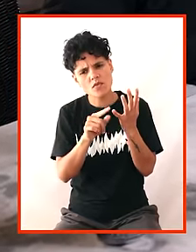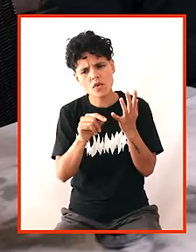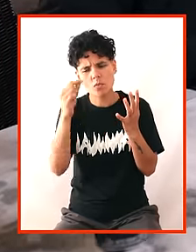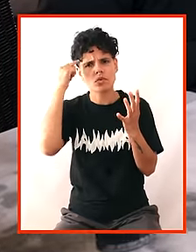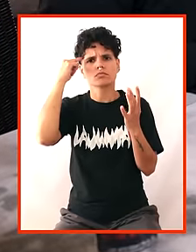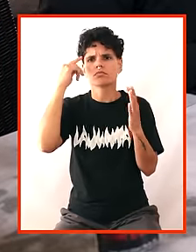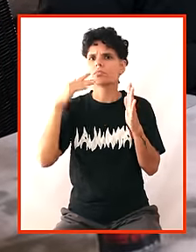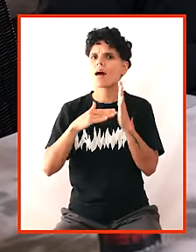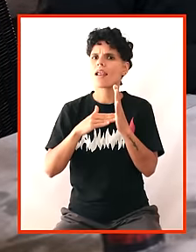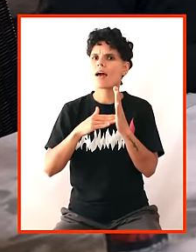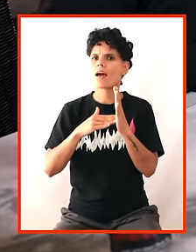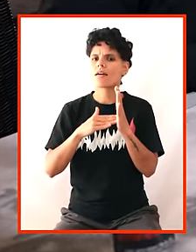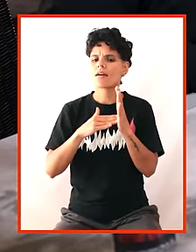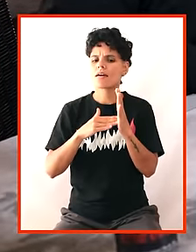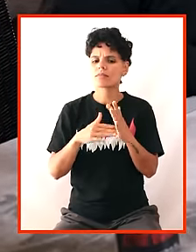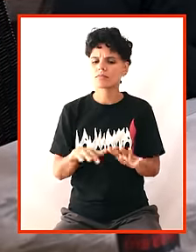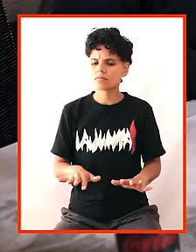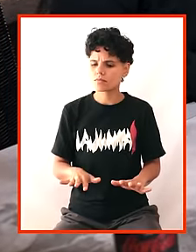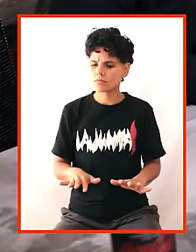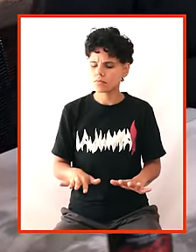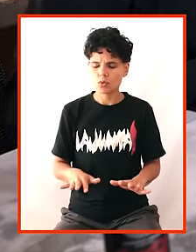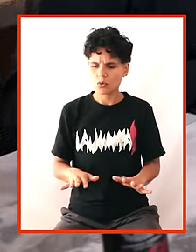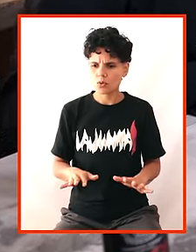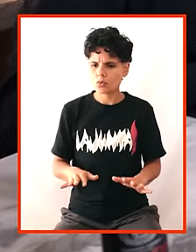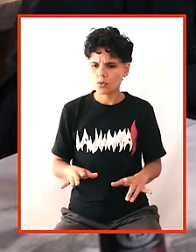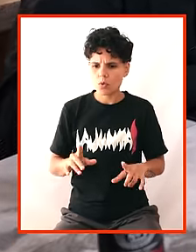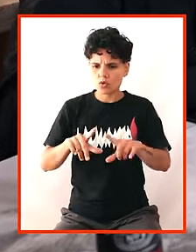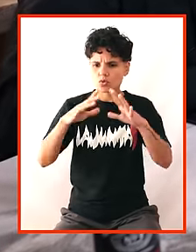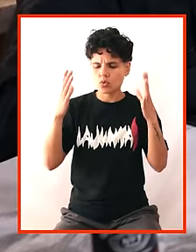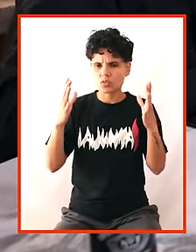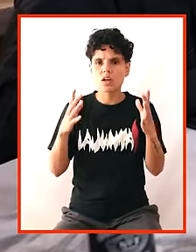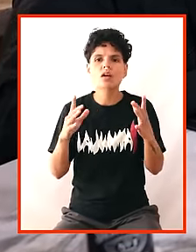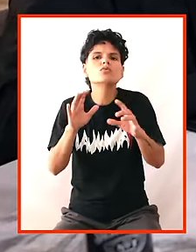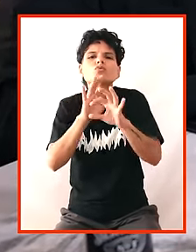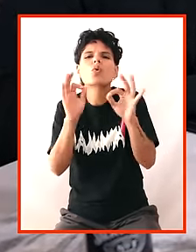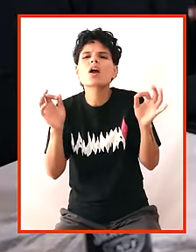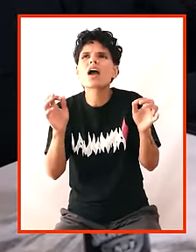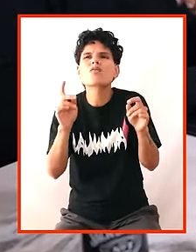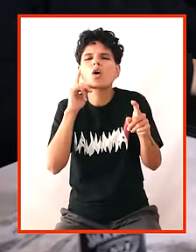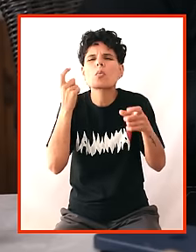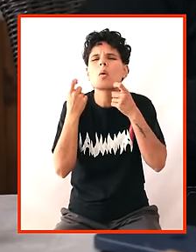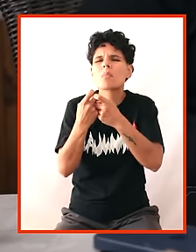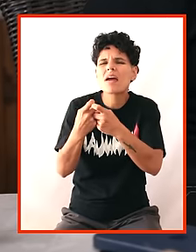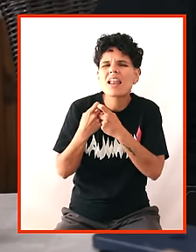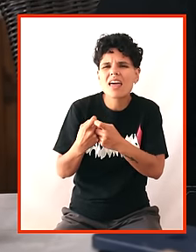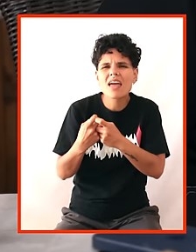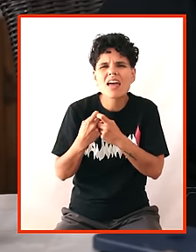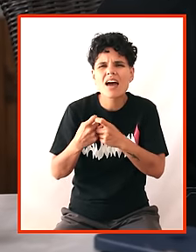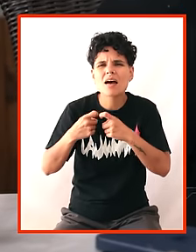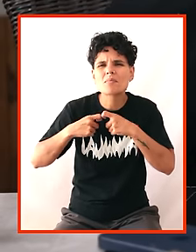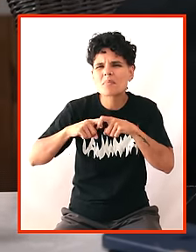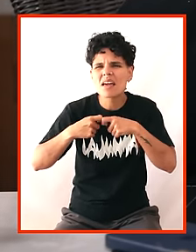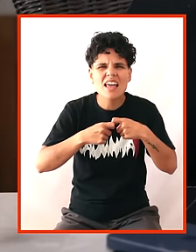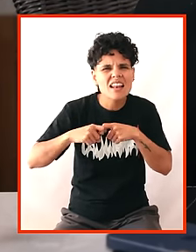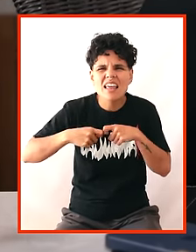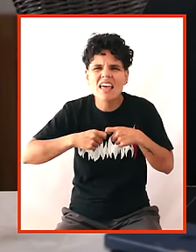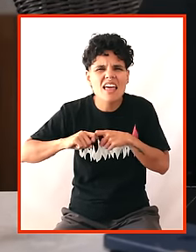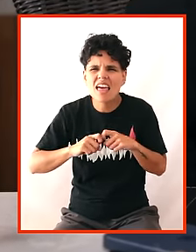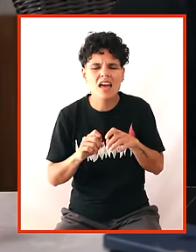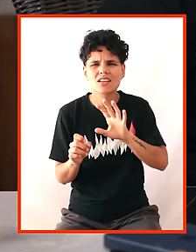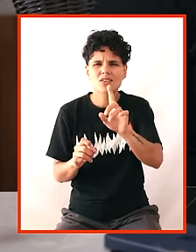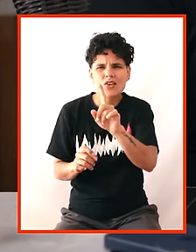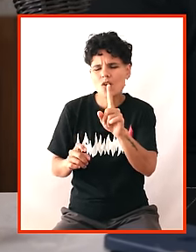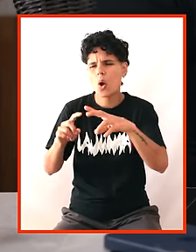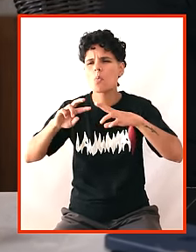chucha, igual los músculos, sí. Tampoco nunca nos peleamos. Pero claro, como que no fue ninguna teleserie. También la decisión del